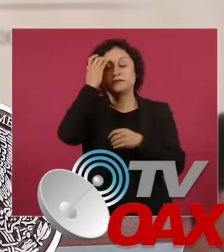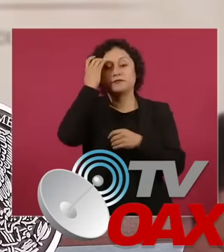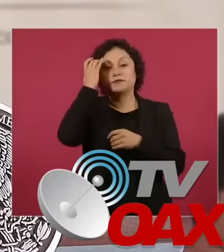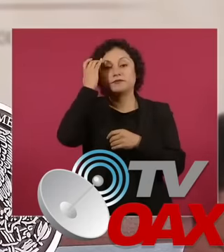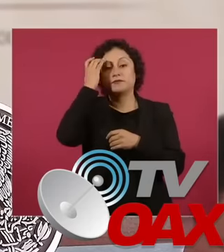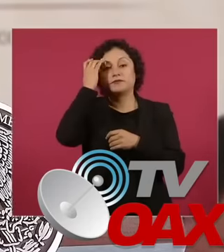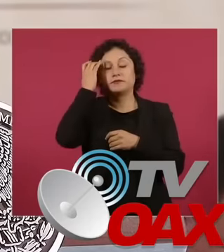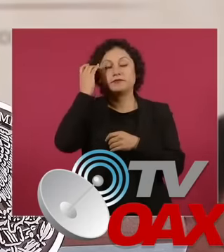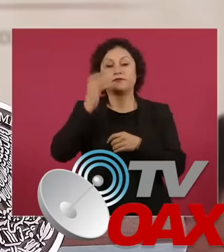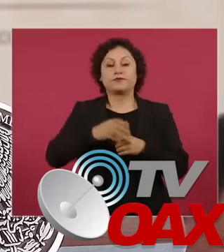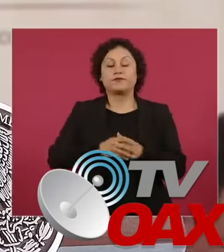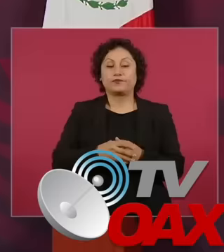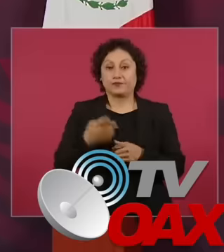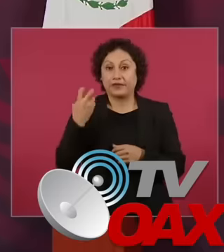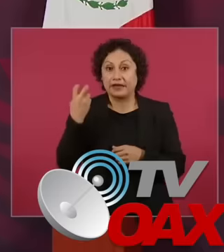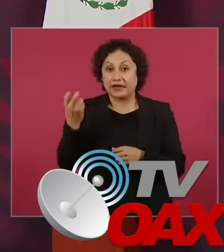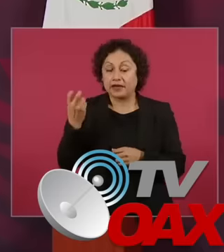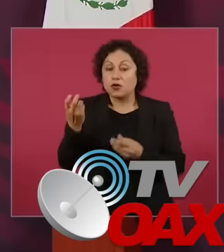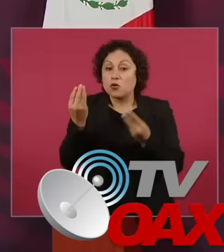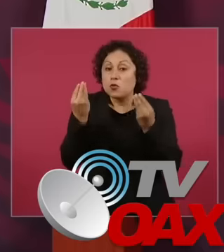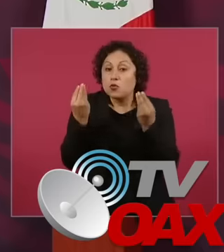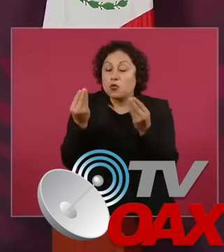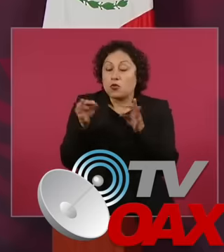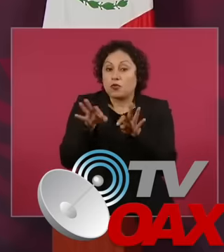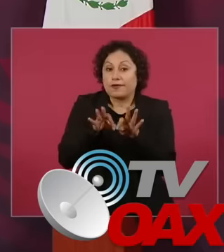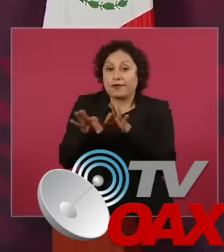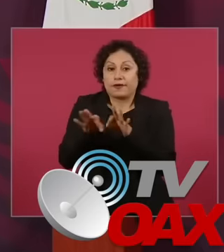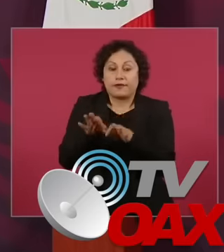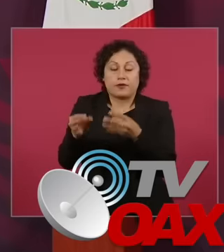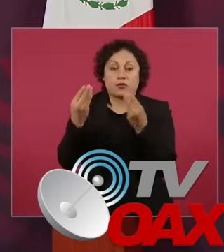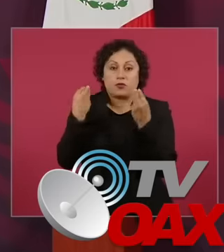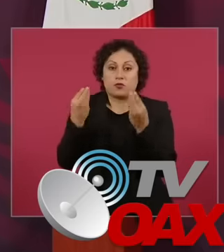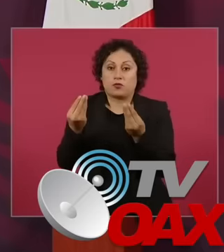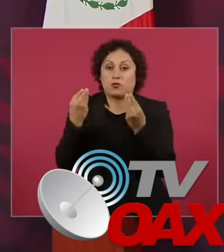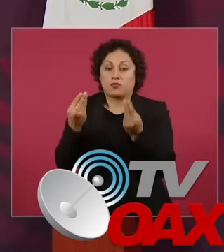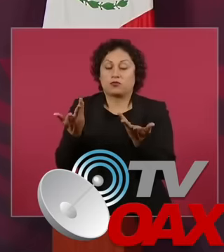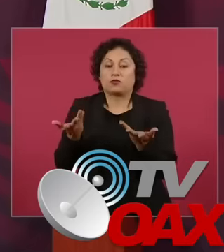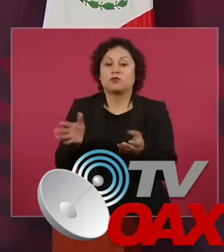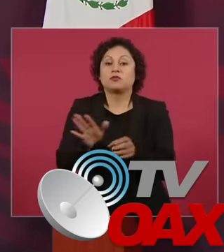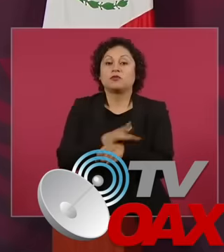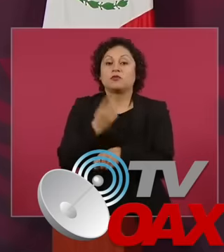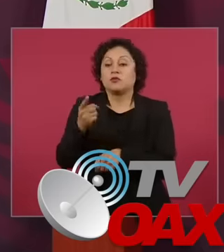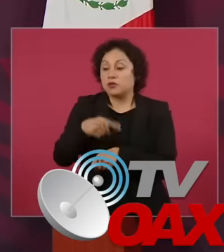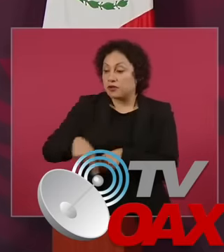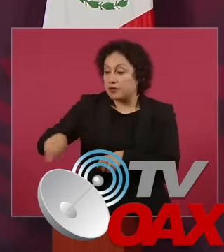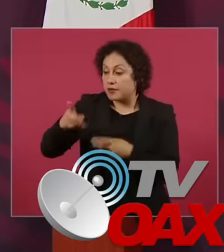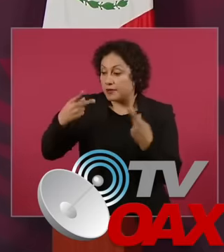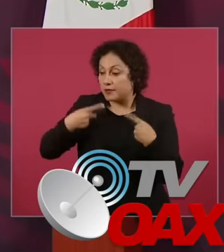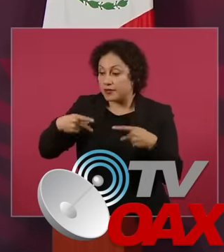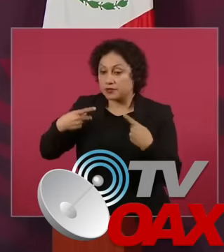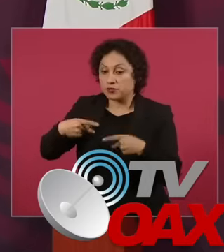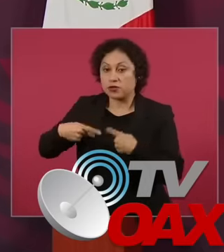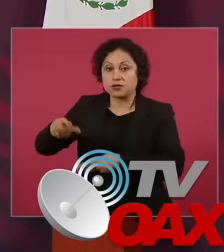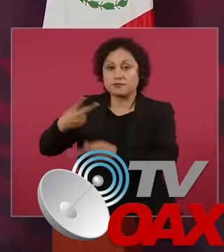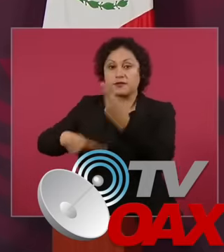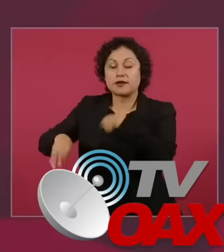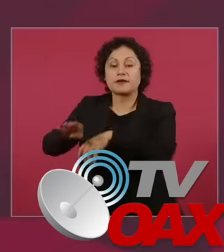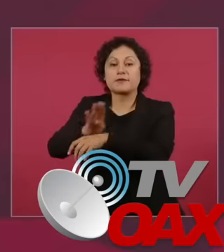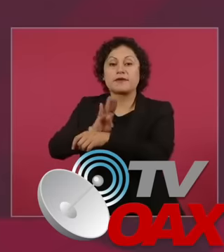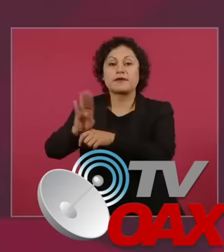Tiene un efecto multiplicador. Se hace la obra en beneficio de la gente. Te da